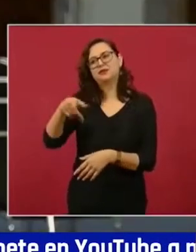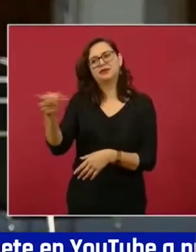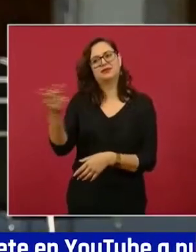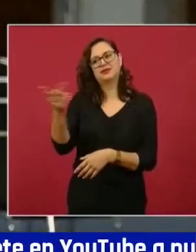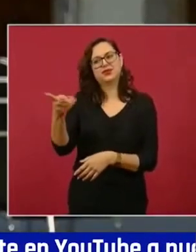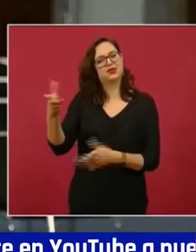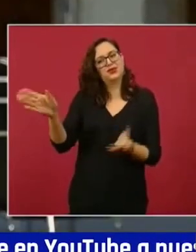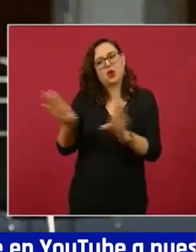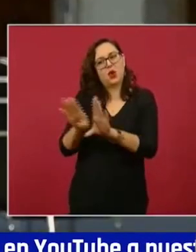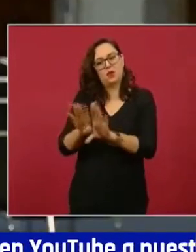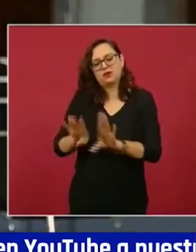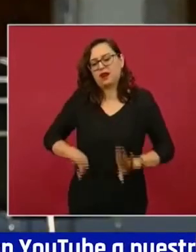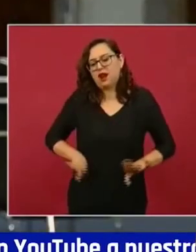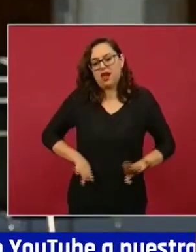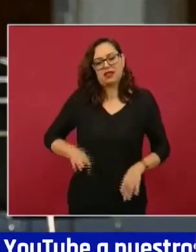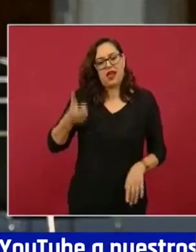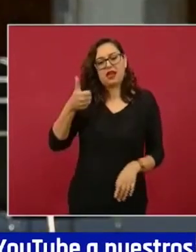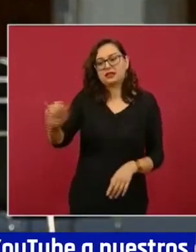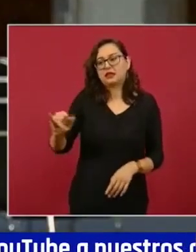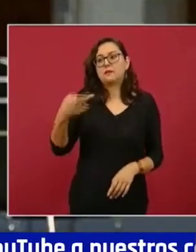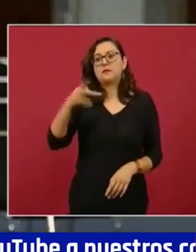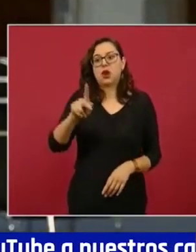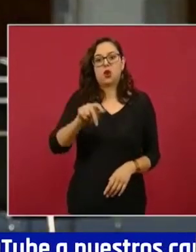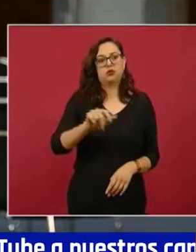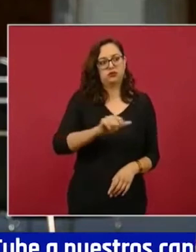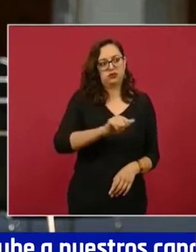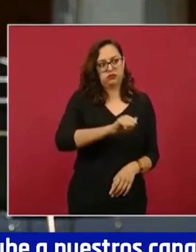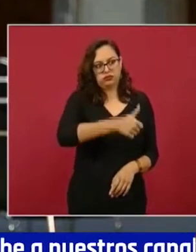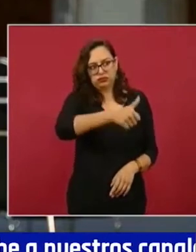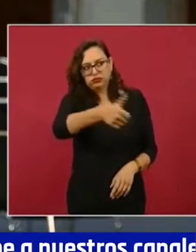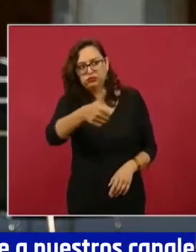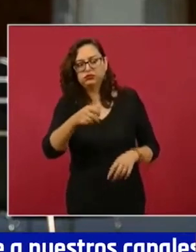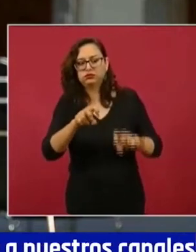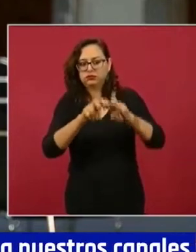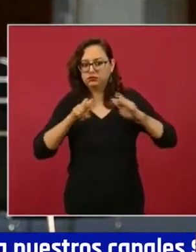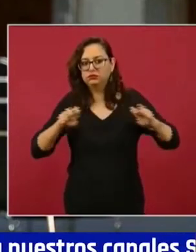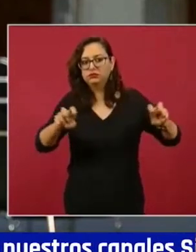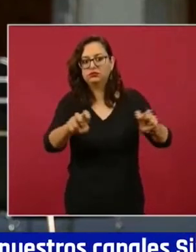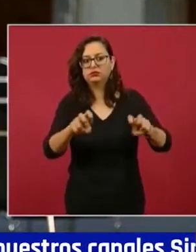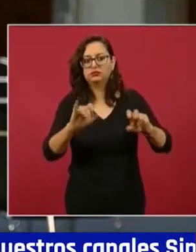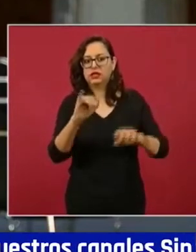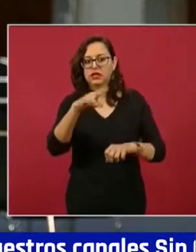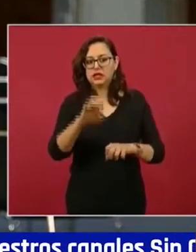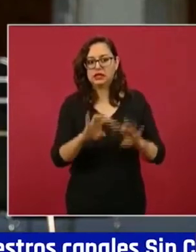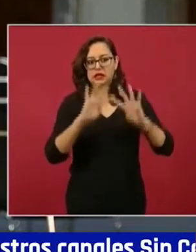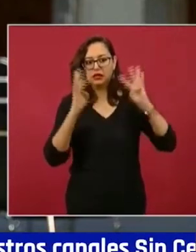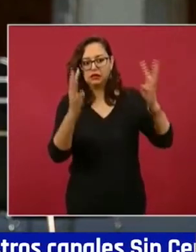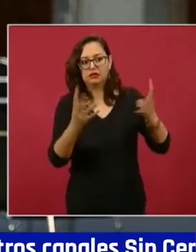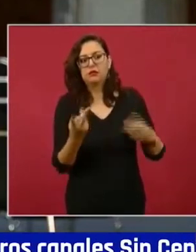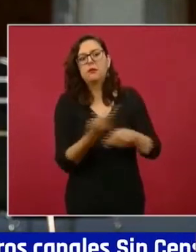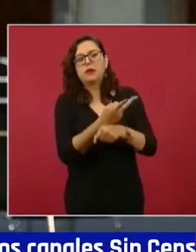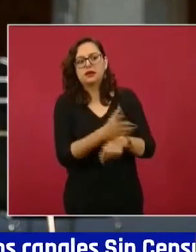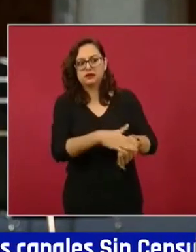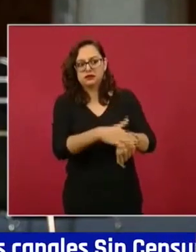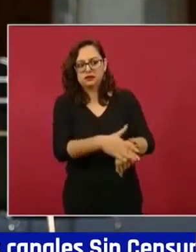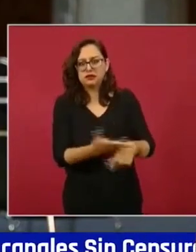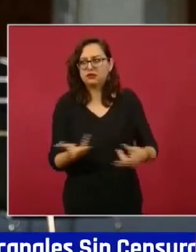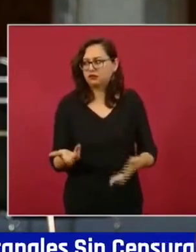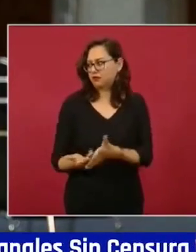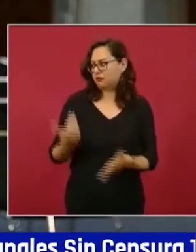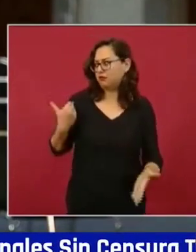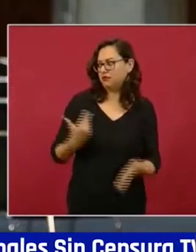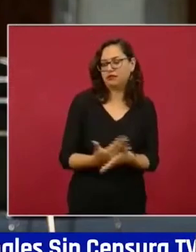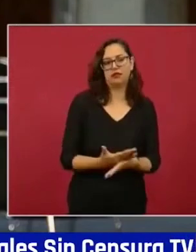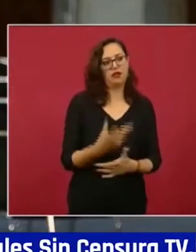de consejeros electorales para que pues revisen primero estos gastos que ya hicieron y que no se repitan en este